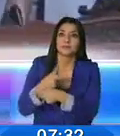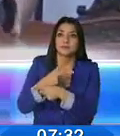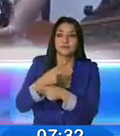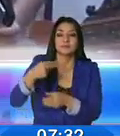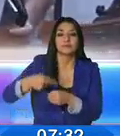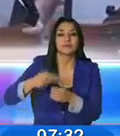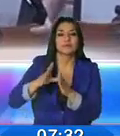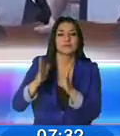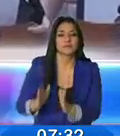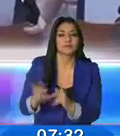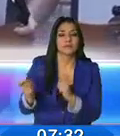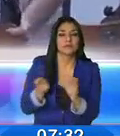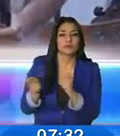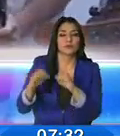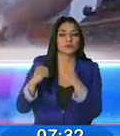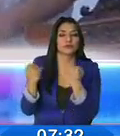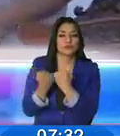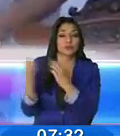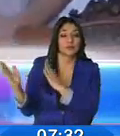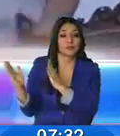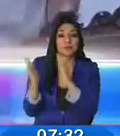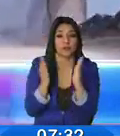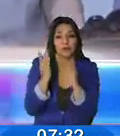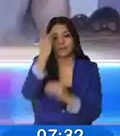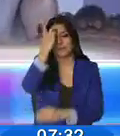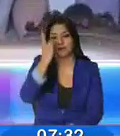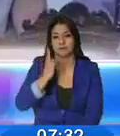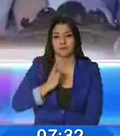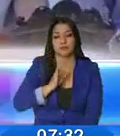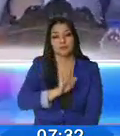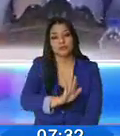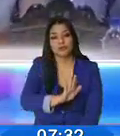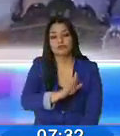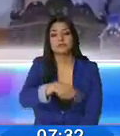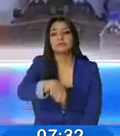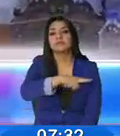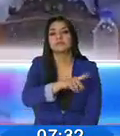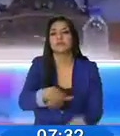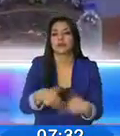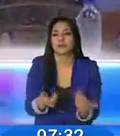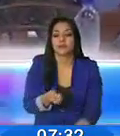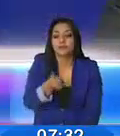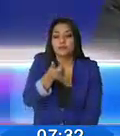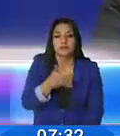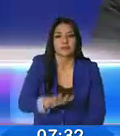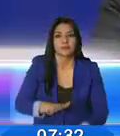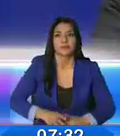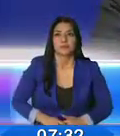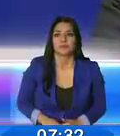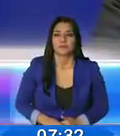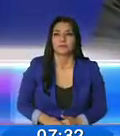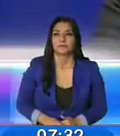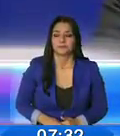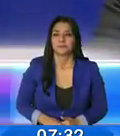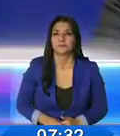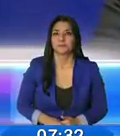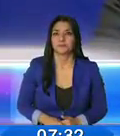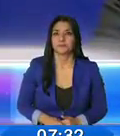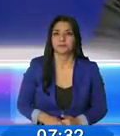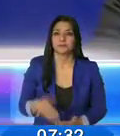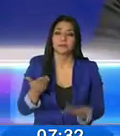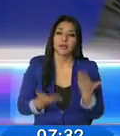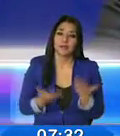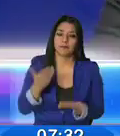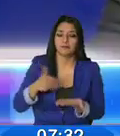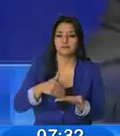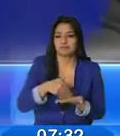Participación Ciudadana y Control Social Transitorio tomará una decisión sobre el futuro de ellos en pocos días. Nosotros lo más probable es que seamos